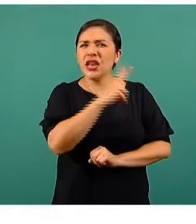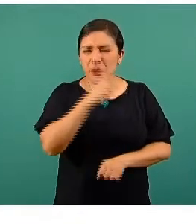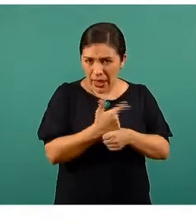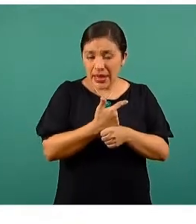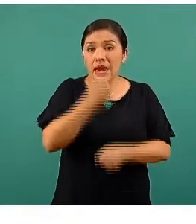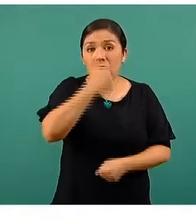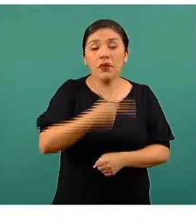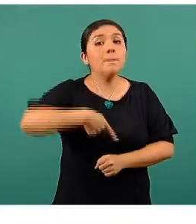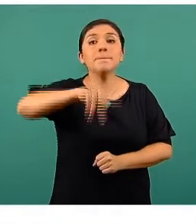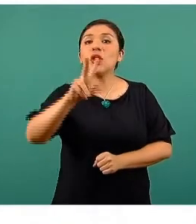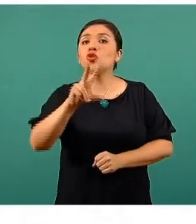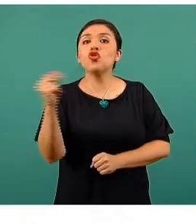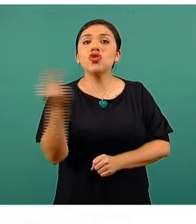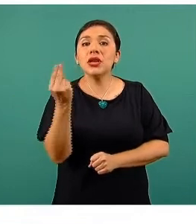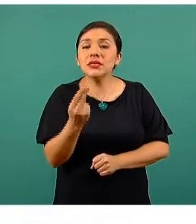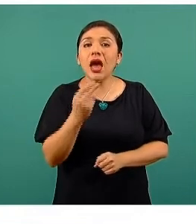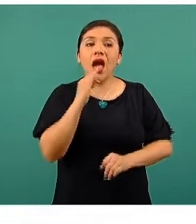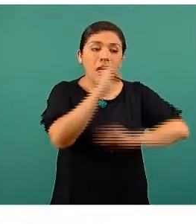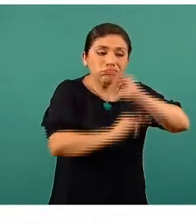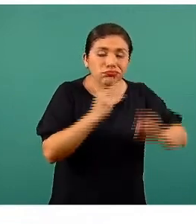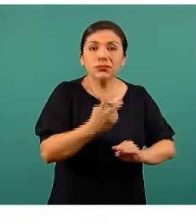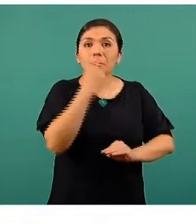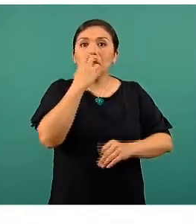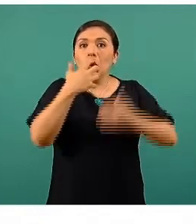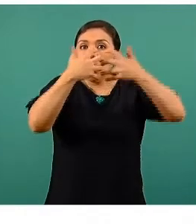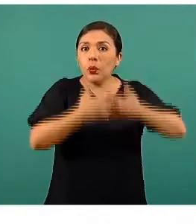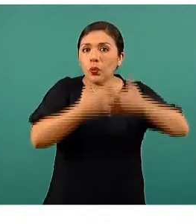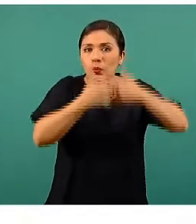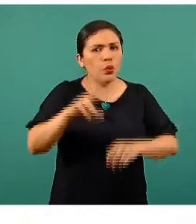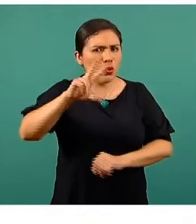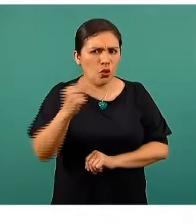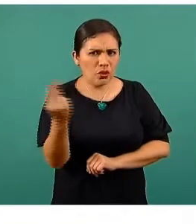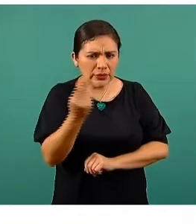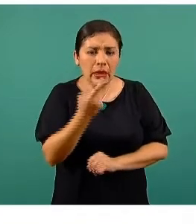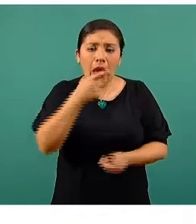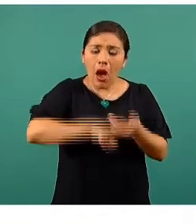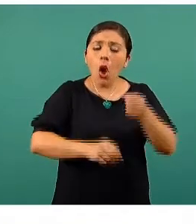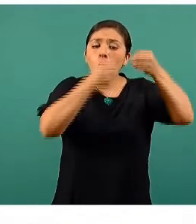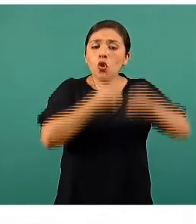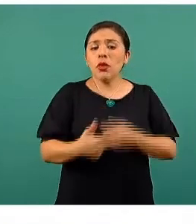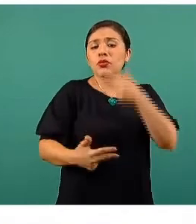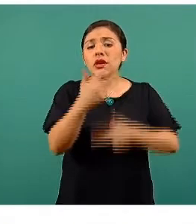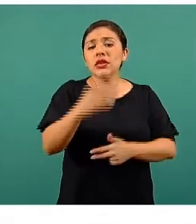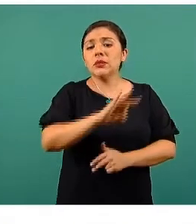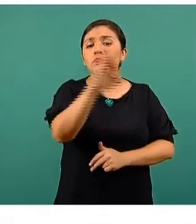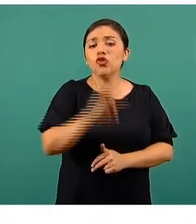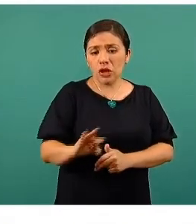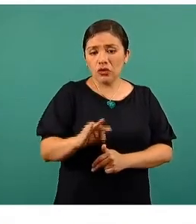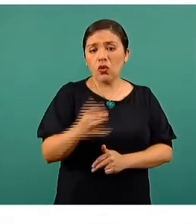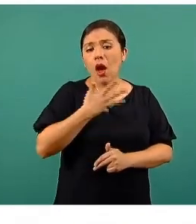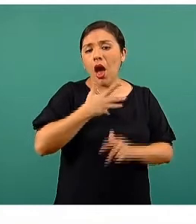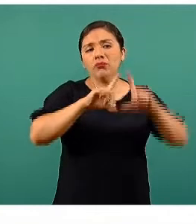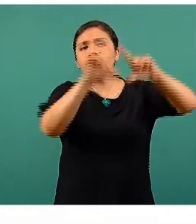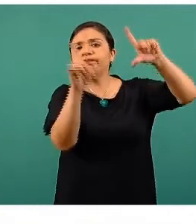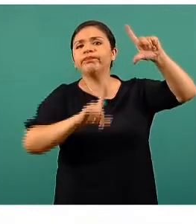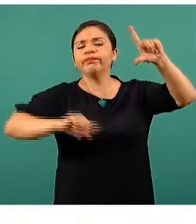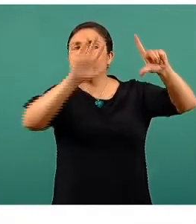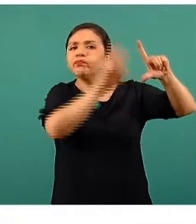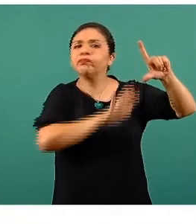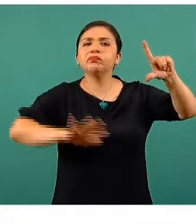grave, que no requieren de cuidados críticos, una ocupación hospitalaria del 13% a nivel nacional, distribuido en